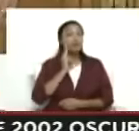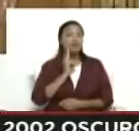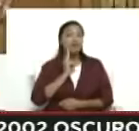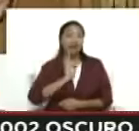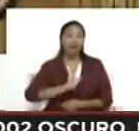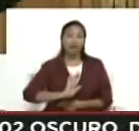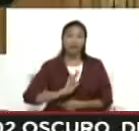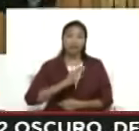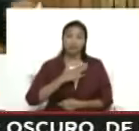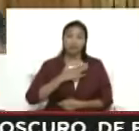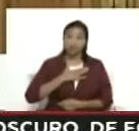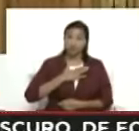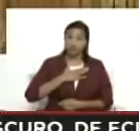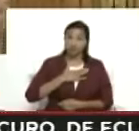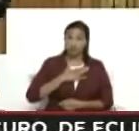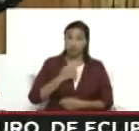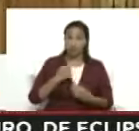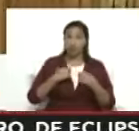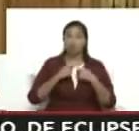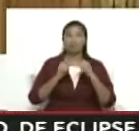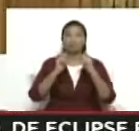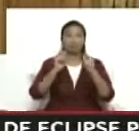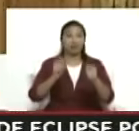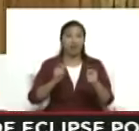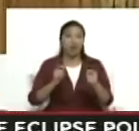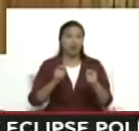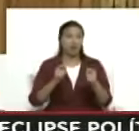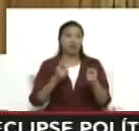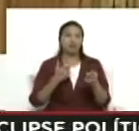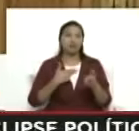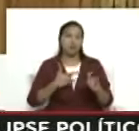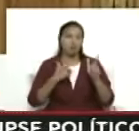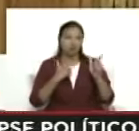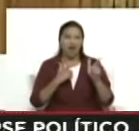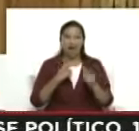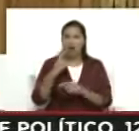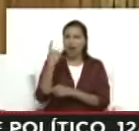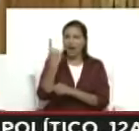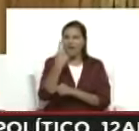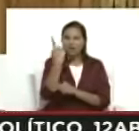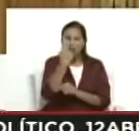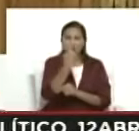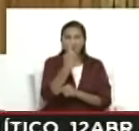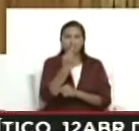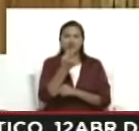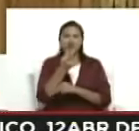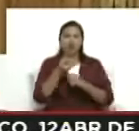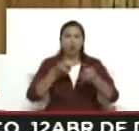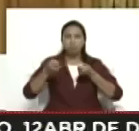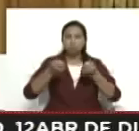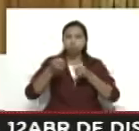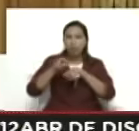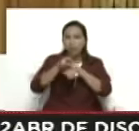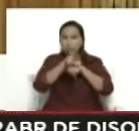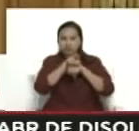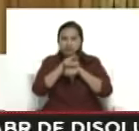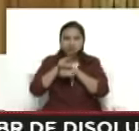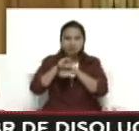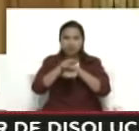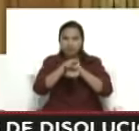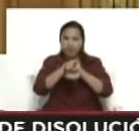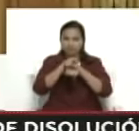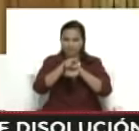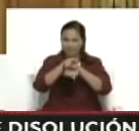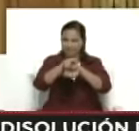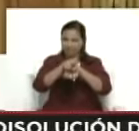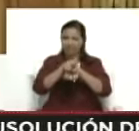le entregaba los fusiles, las ametralladoras, los tanques, los helicópteros y los palos de escoba, con los cuales el pueblo salió a la